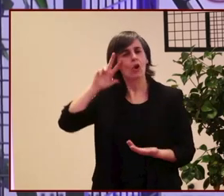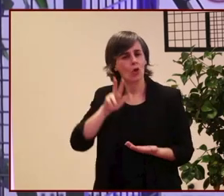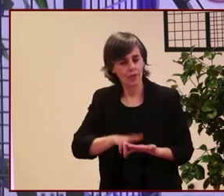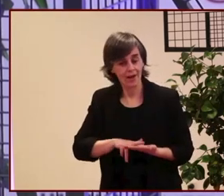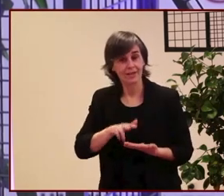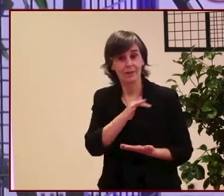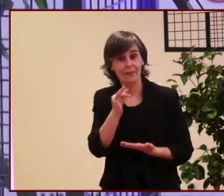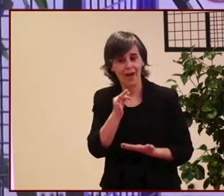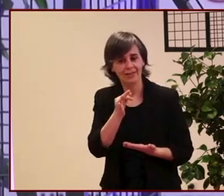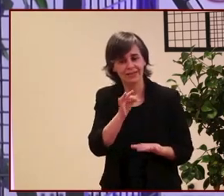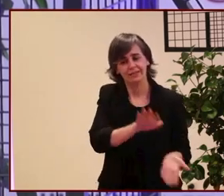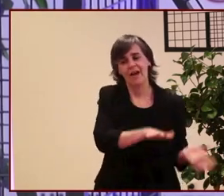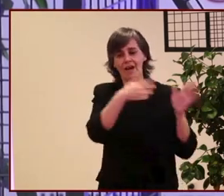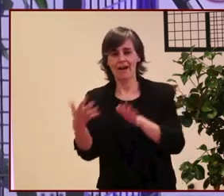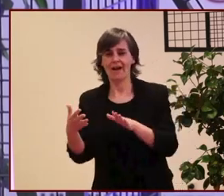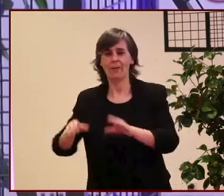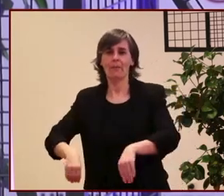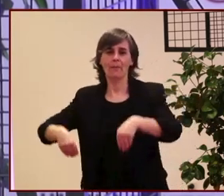cada quien va a construir